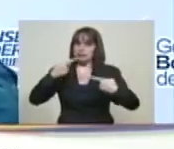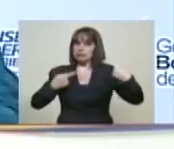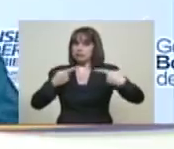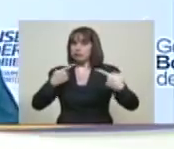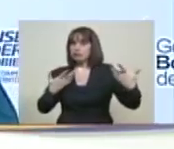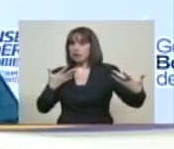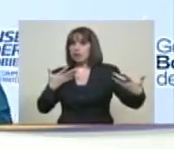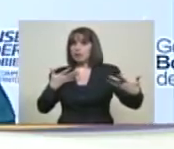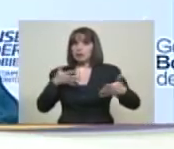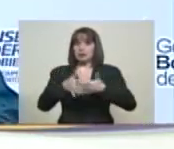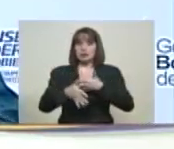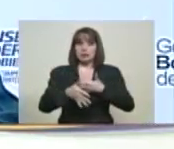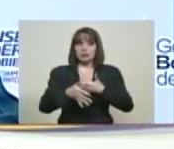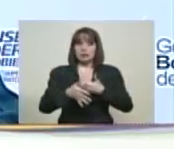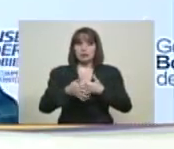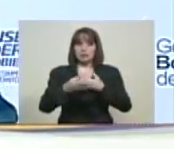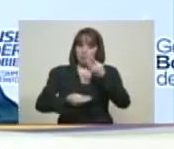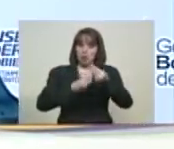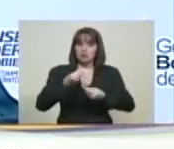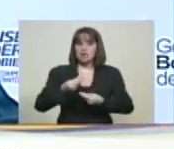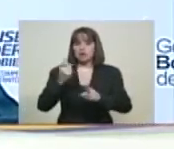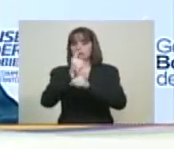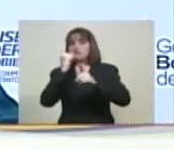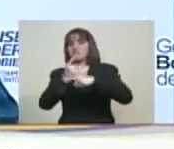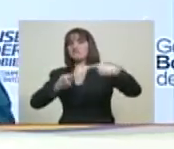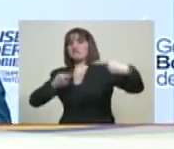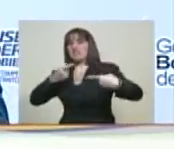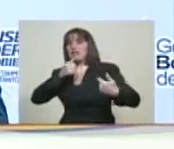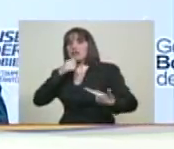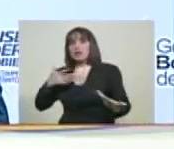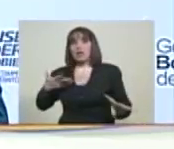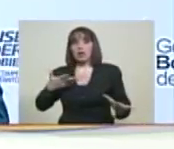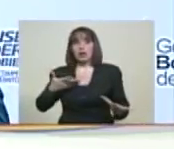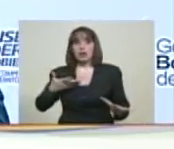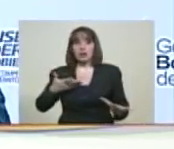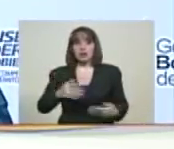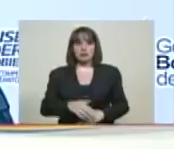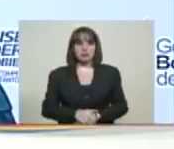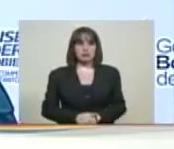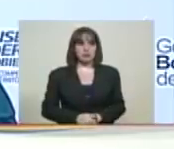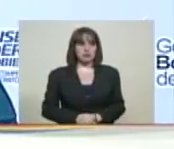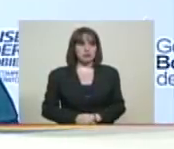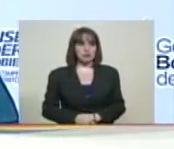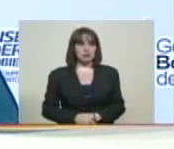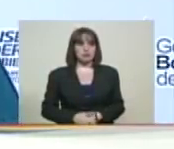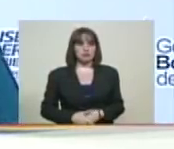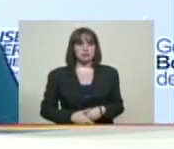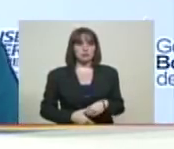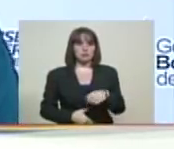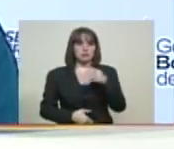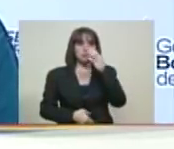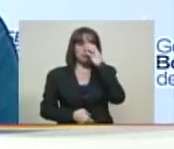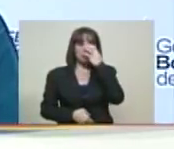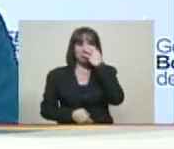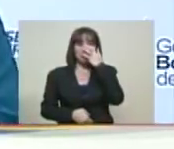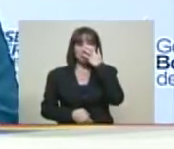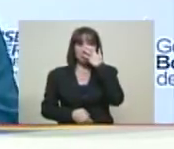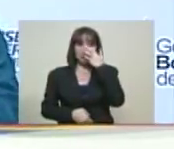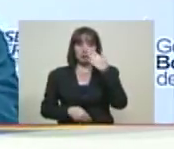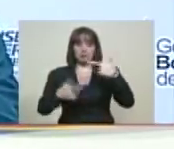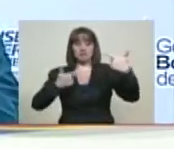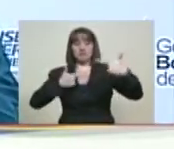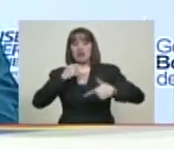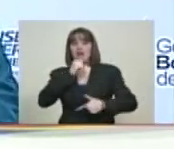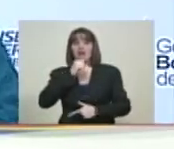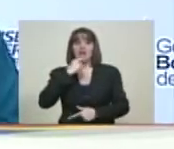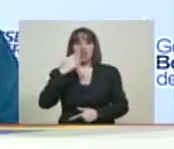tú vamos a darnos en el campo de las ideas en el campo de la